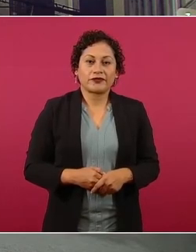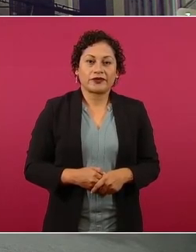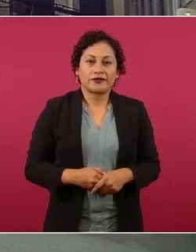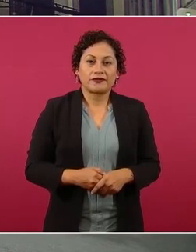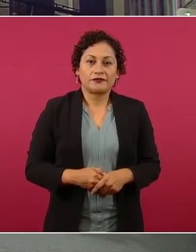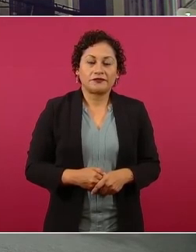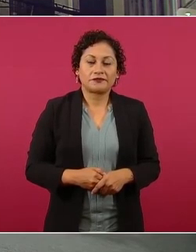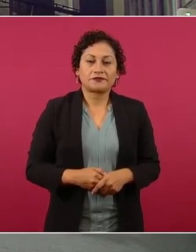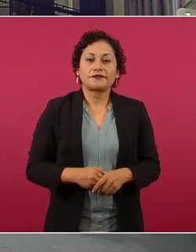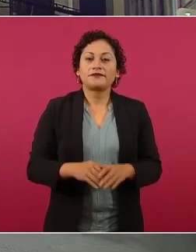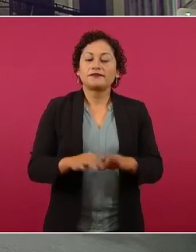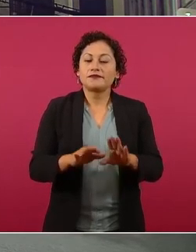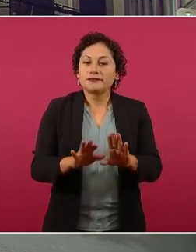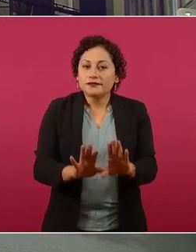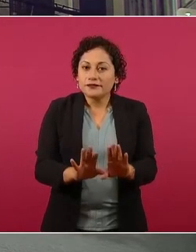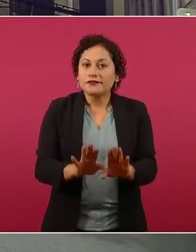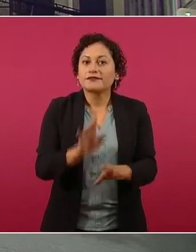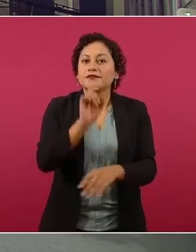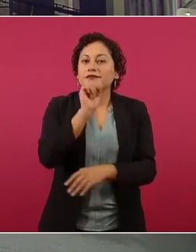y hablando